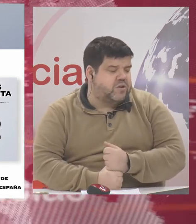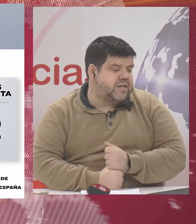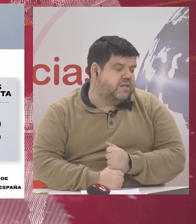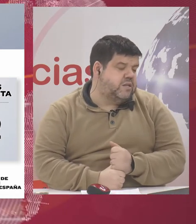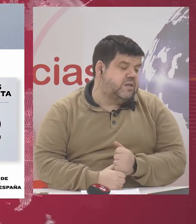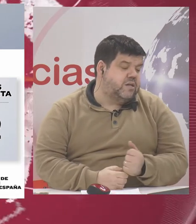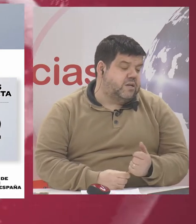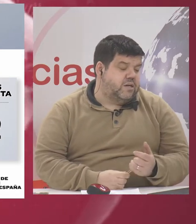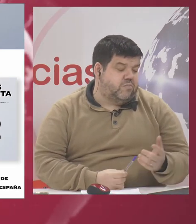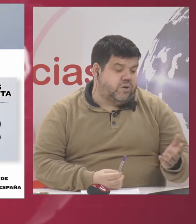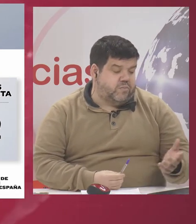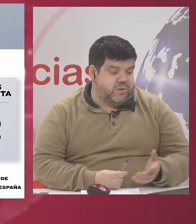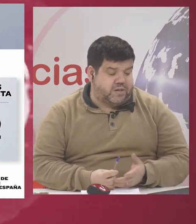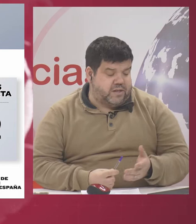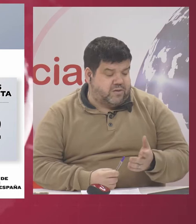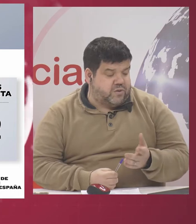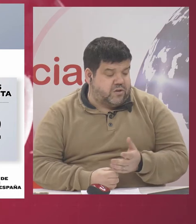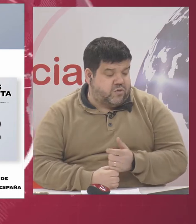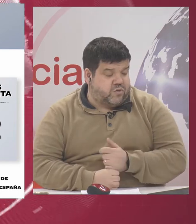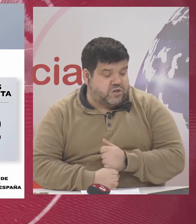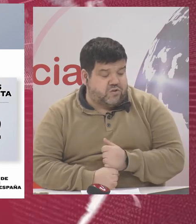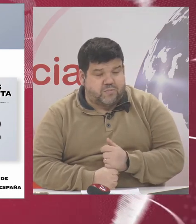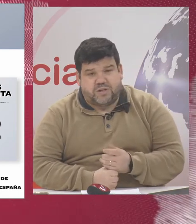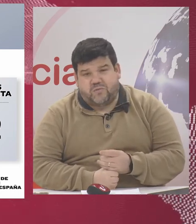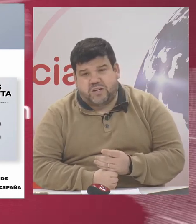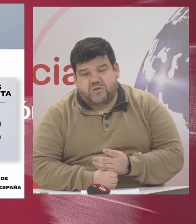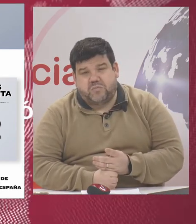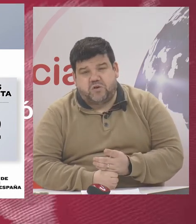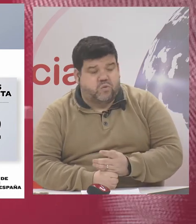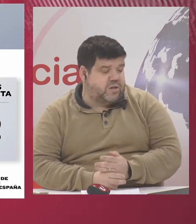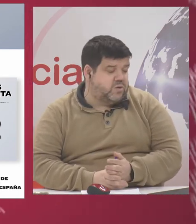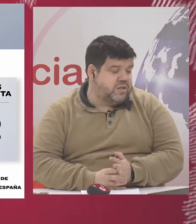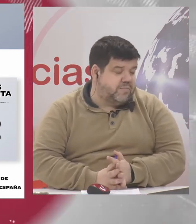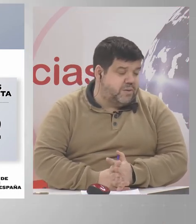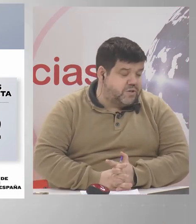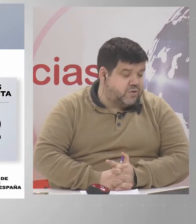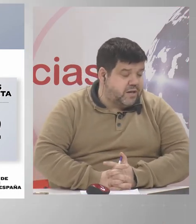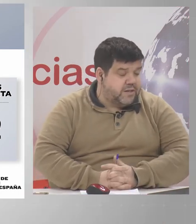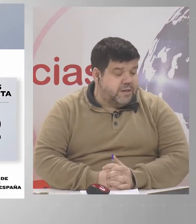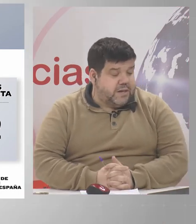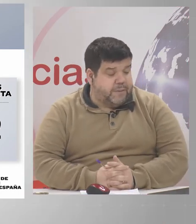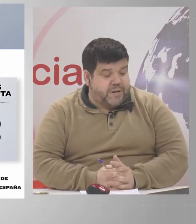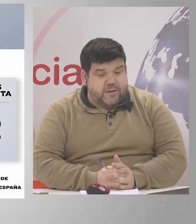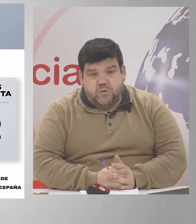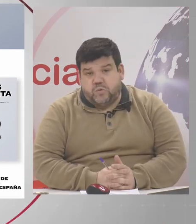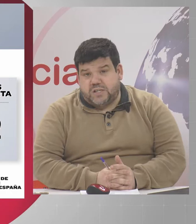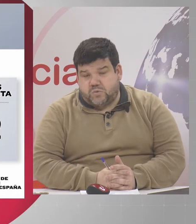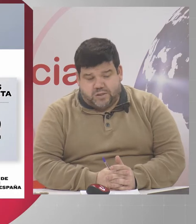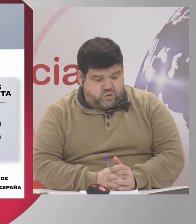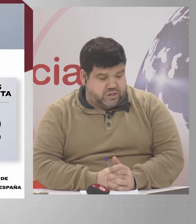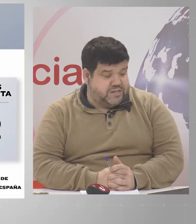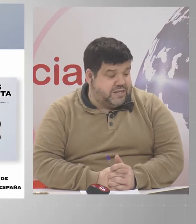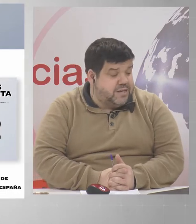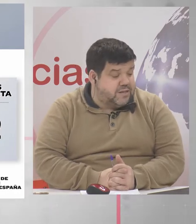4.059.320, lo que quiere decir, bueno, pues que entre una cosa y otra pues tenemos casi 1.400.000 personas esperando una